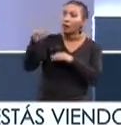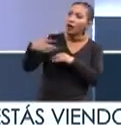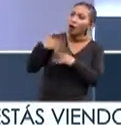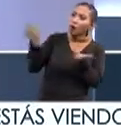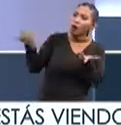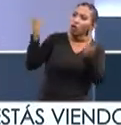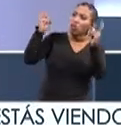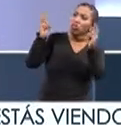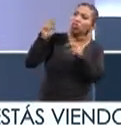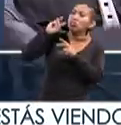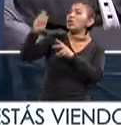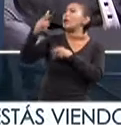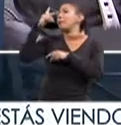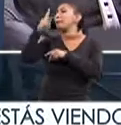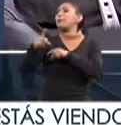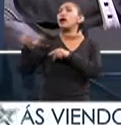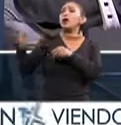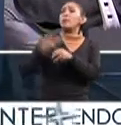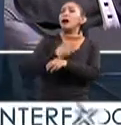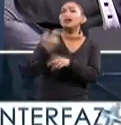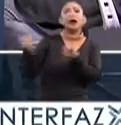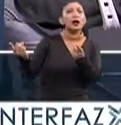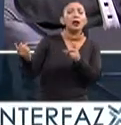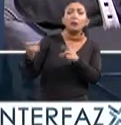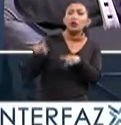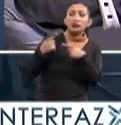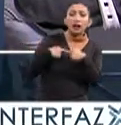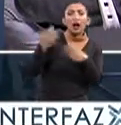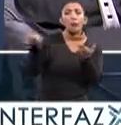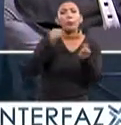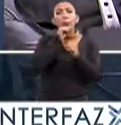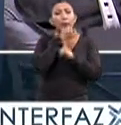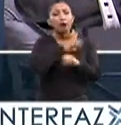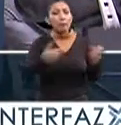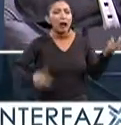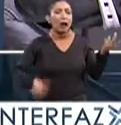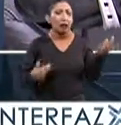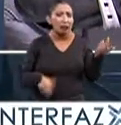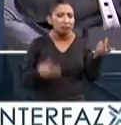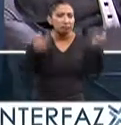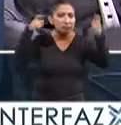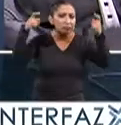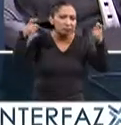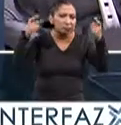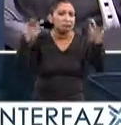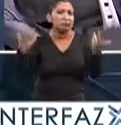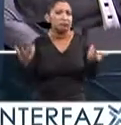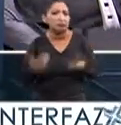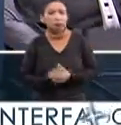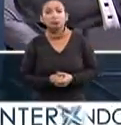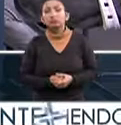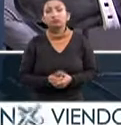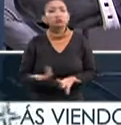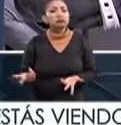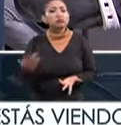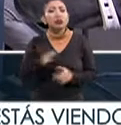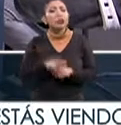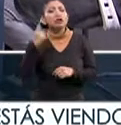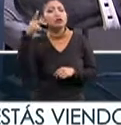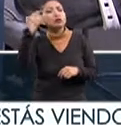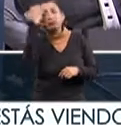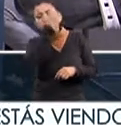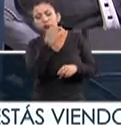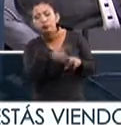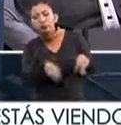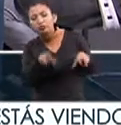los tópicos, ¿no? de la música mexicana, la música popular, el mariachi, etc. ¿Cuál es tu